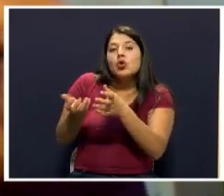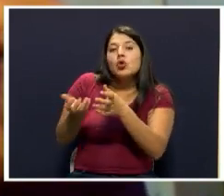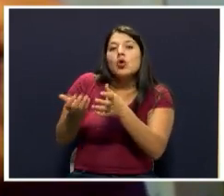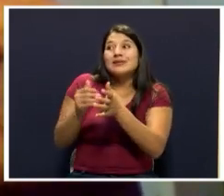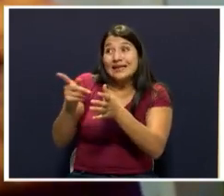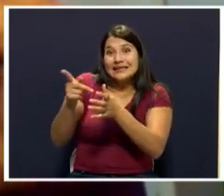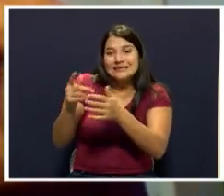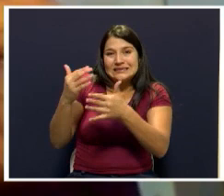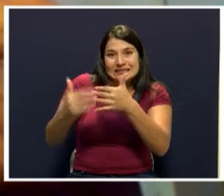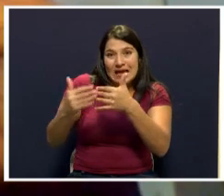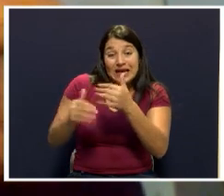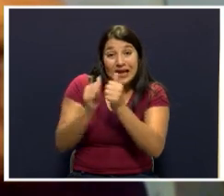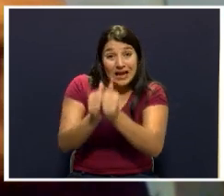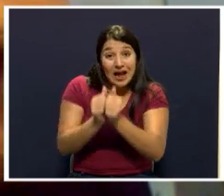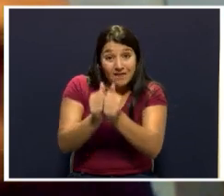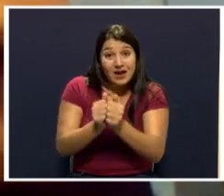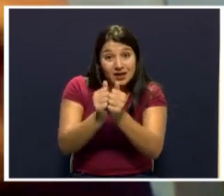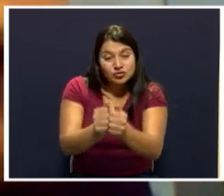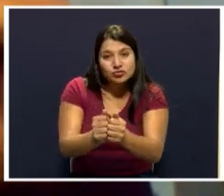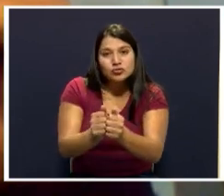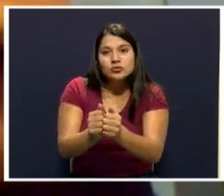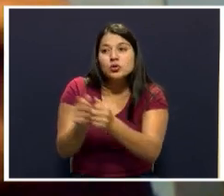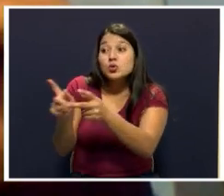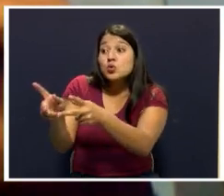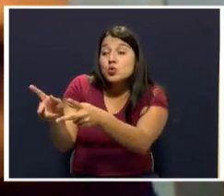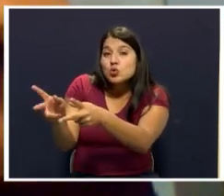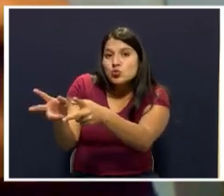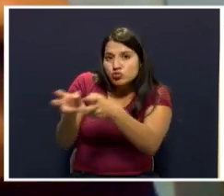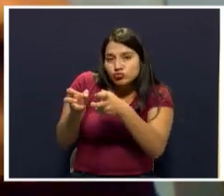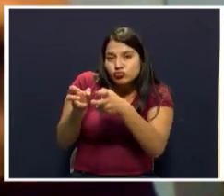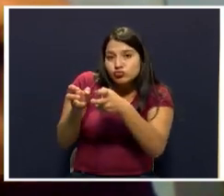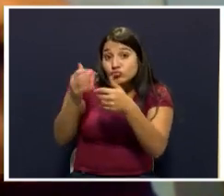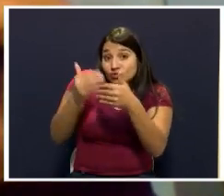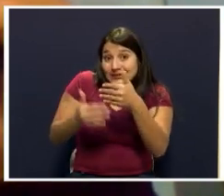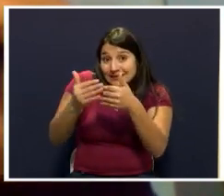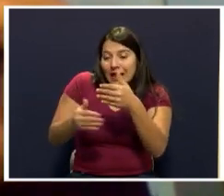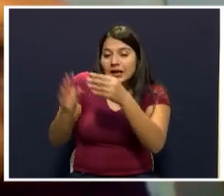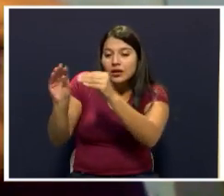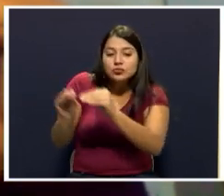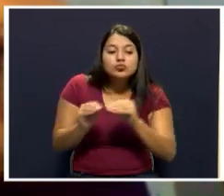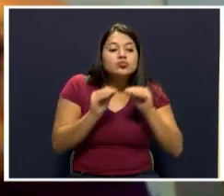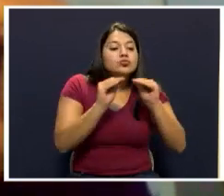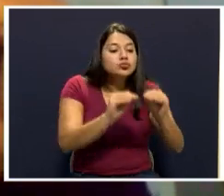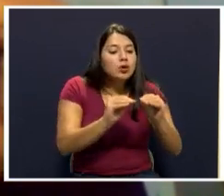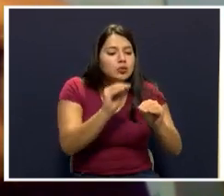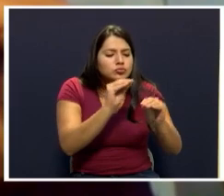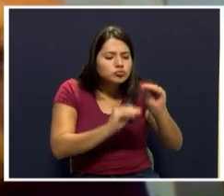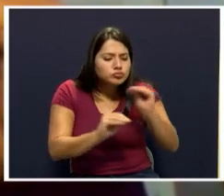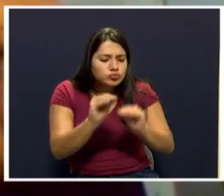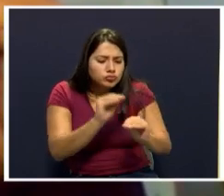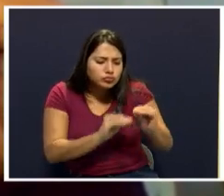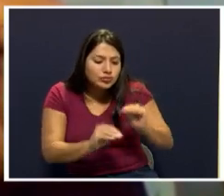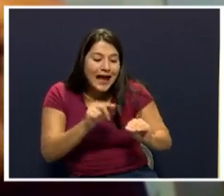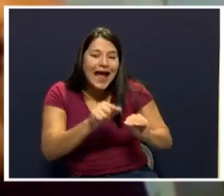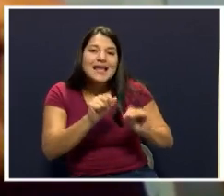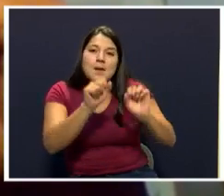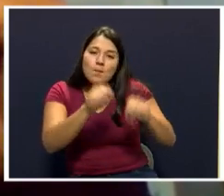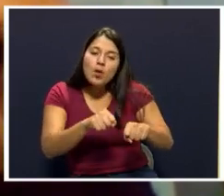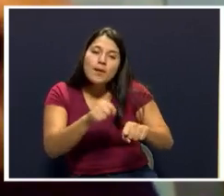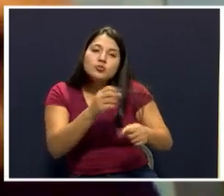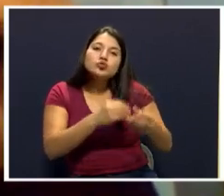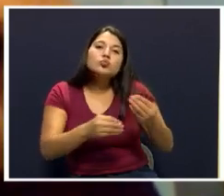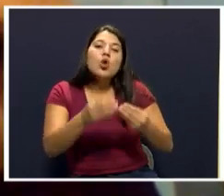estos caballos, al obtener una sangría de estos caballos, a partir del plasma sanguíneo de caballos que han sido inyectados con